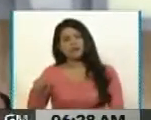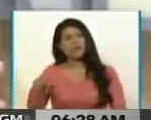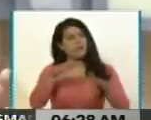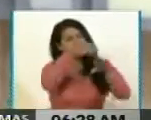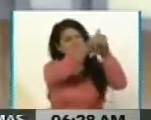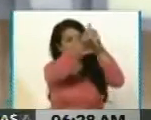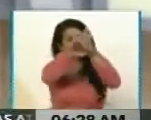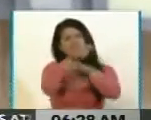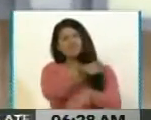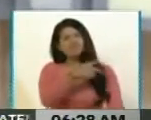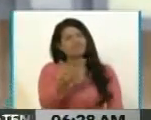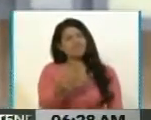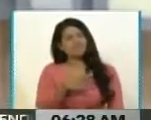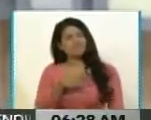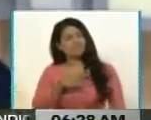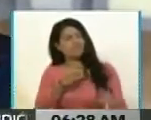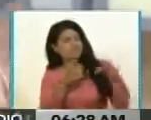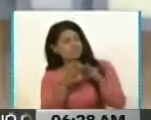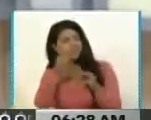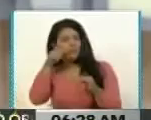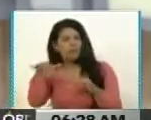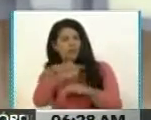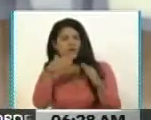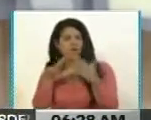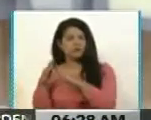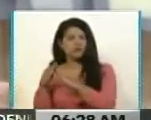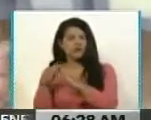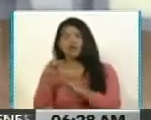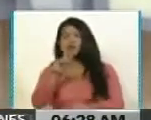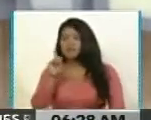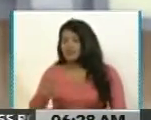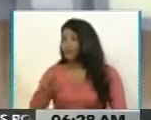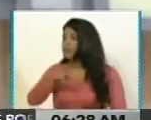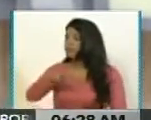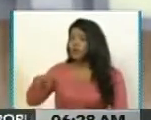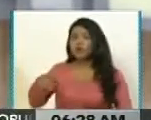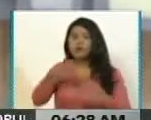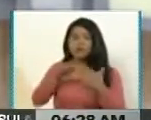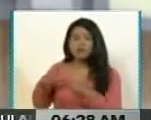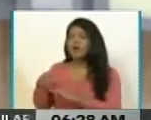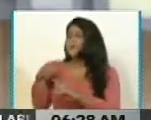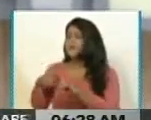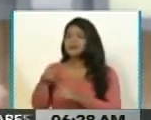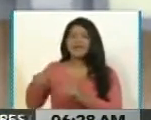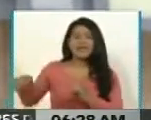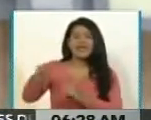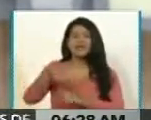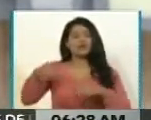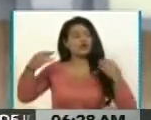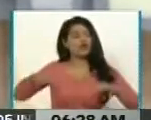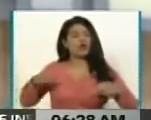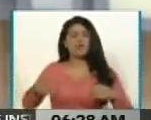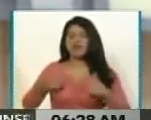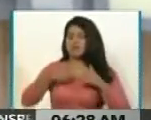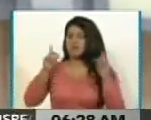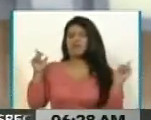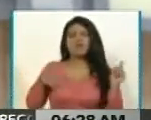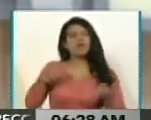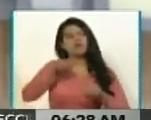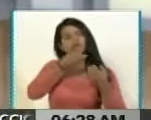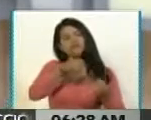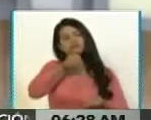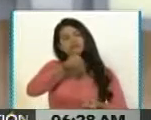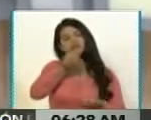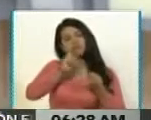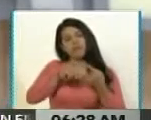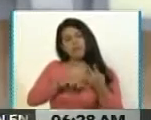no le pongas ni gringolas ni bridas para decir lo que tiene que decir. Porque